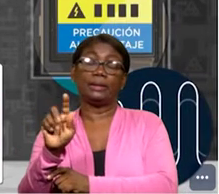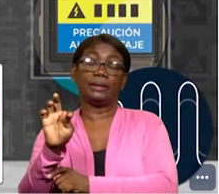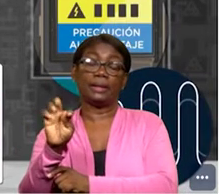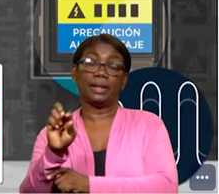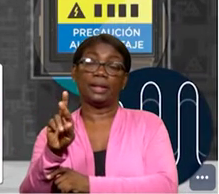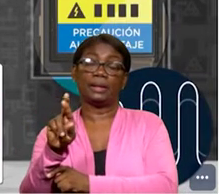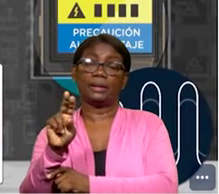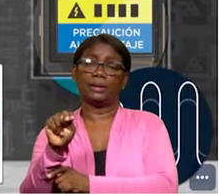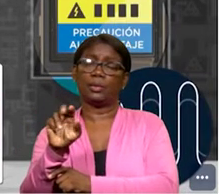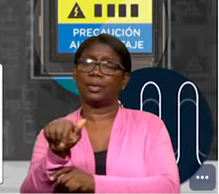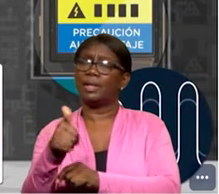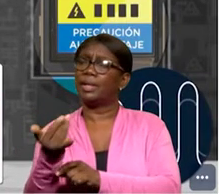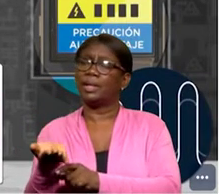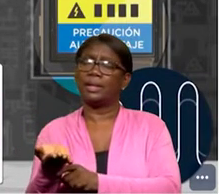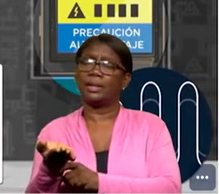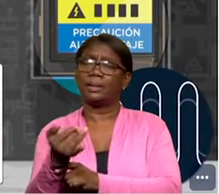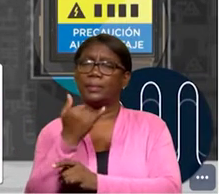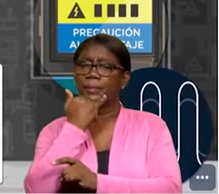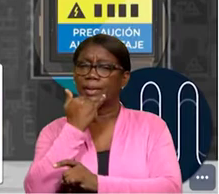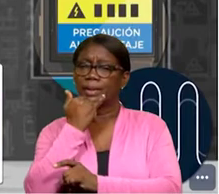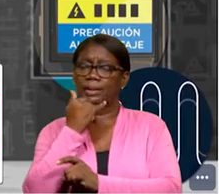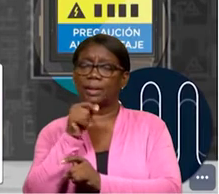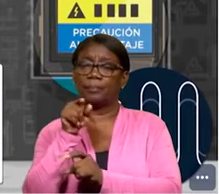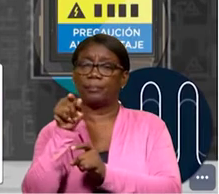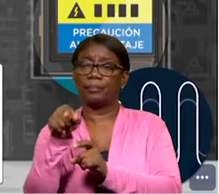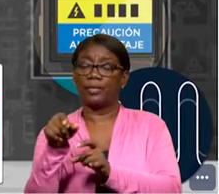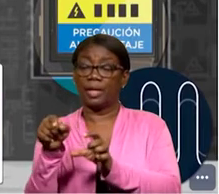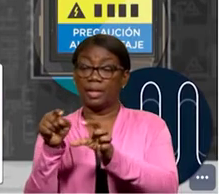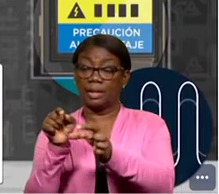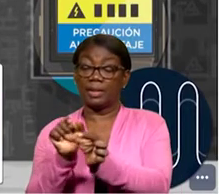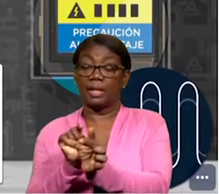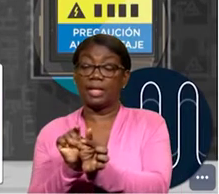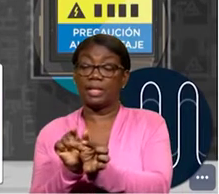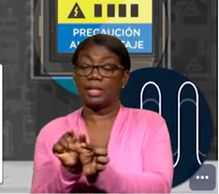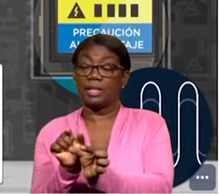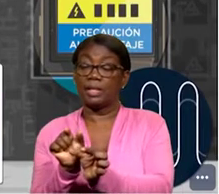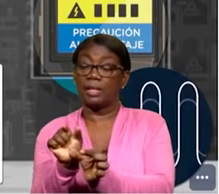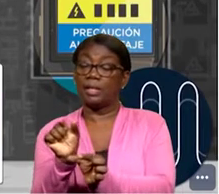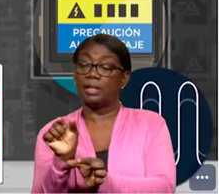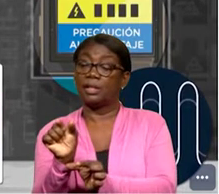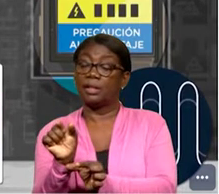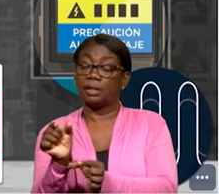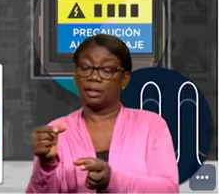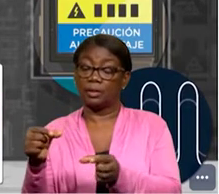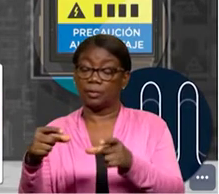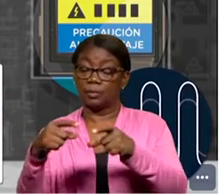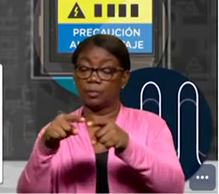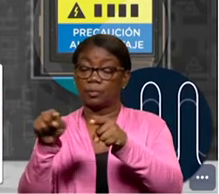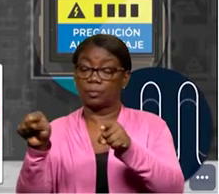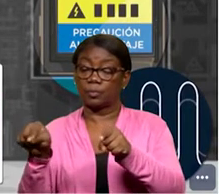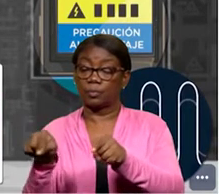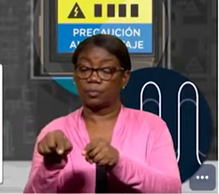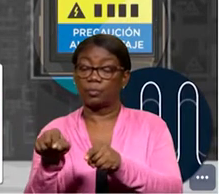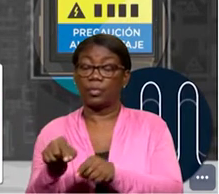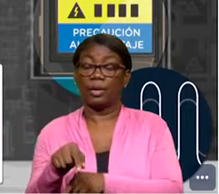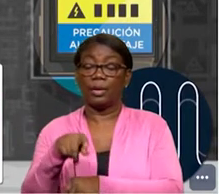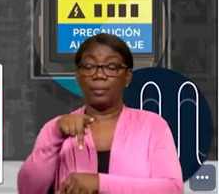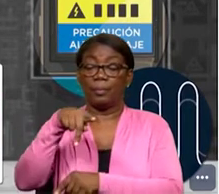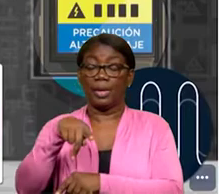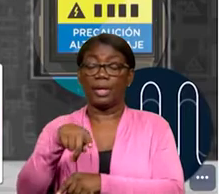sucede? Que este chip normalmente genera una señal